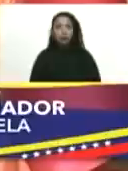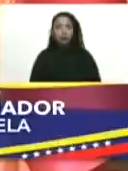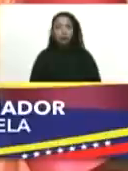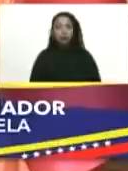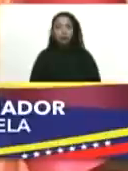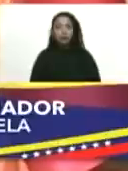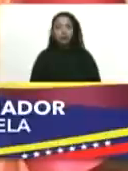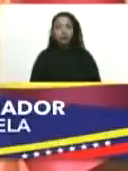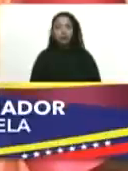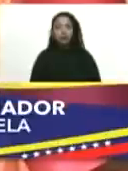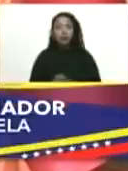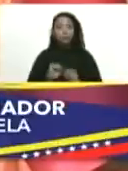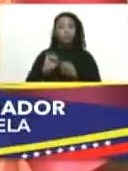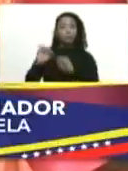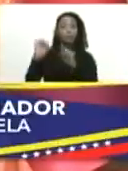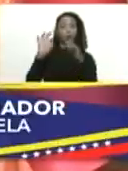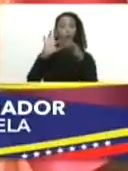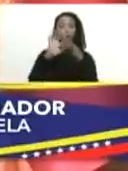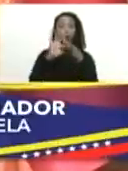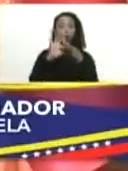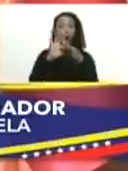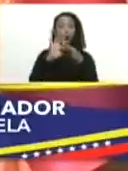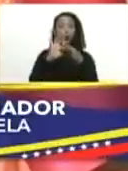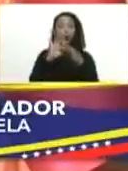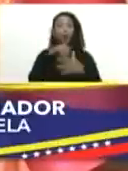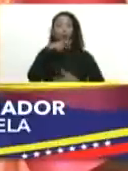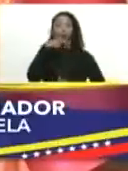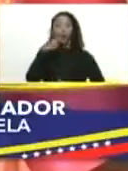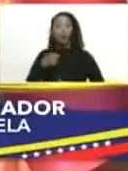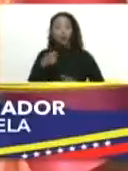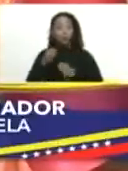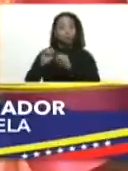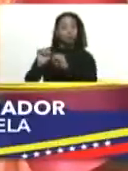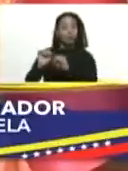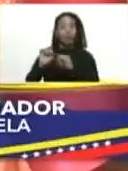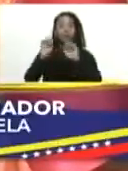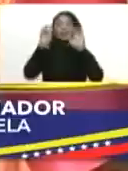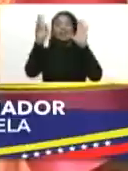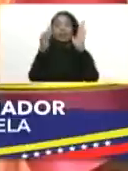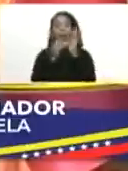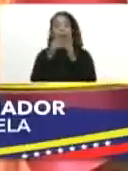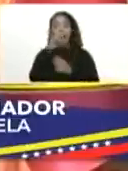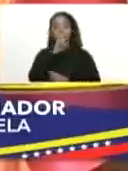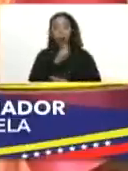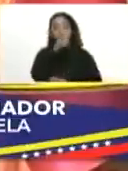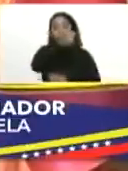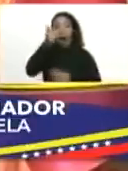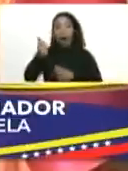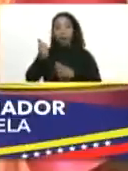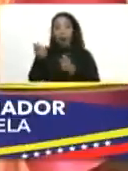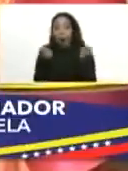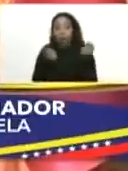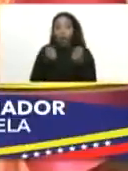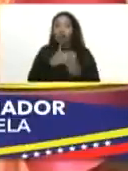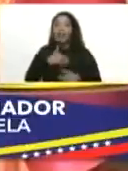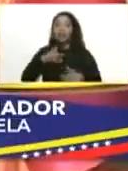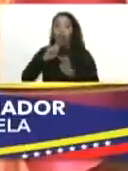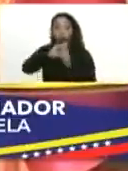excepto la Unión Soviética, cada potencia en 7.000 años quiso